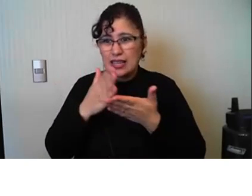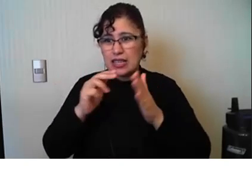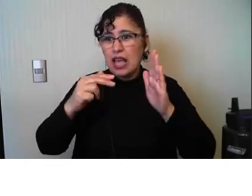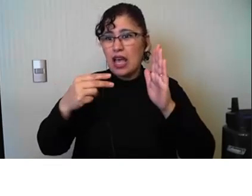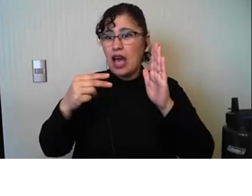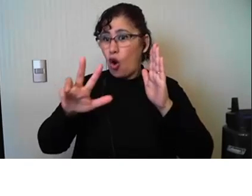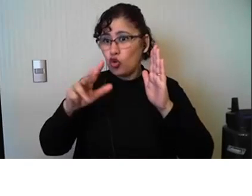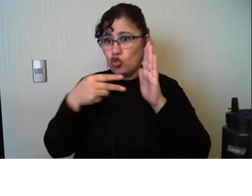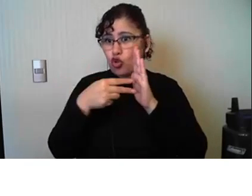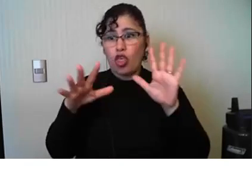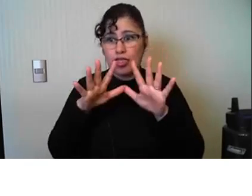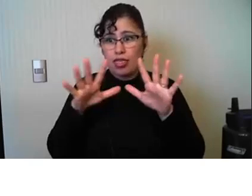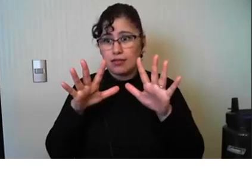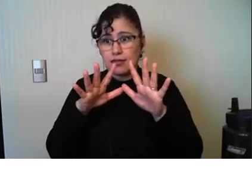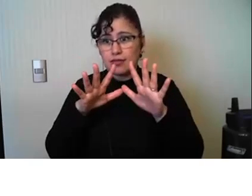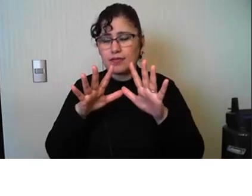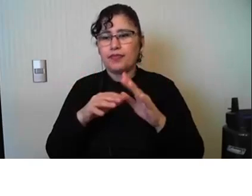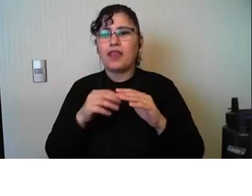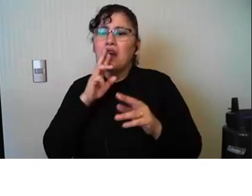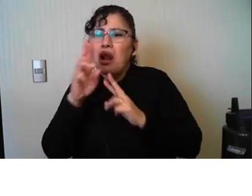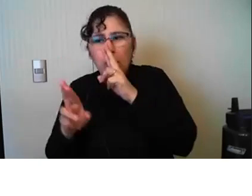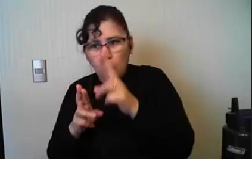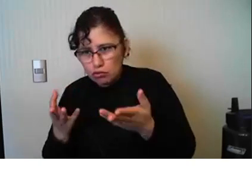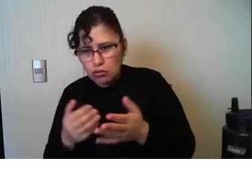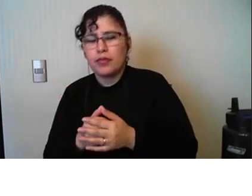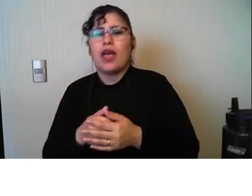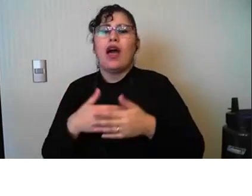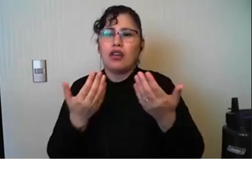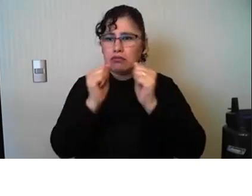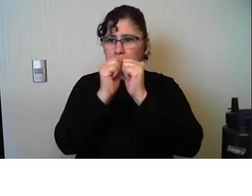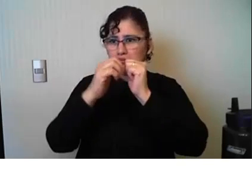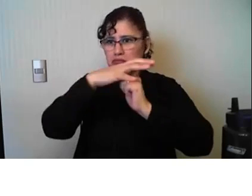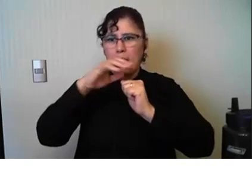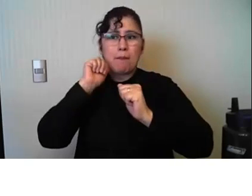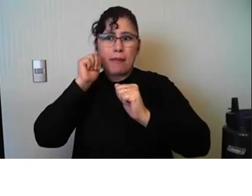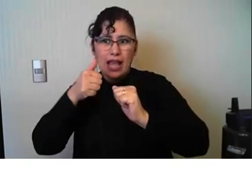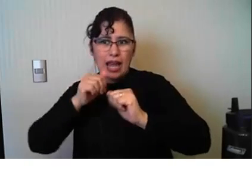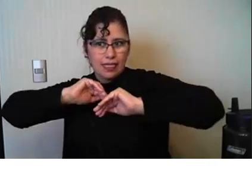Y mañana deberíamos terminar lo que es hemisferios cerebrales y la unidad número